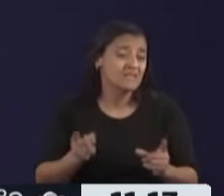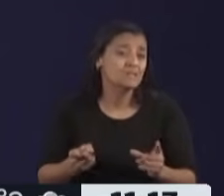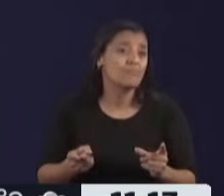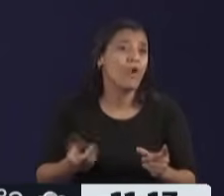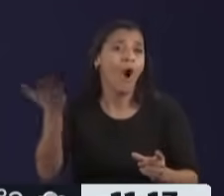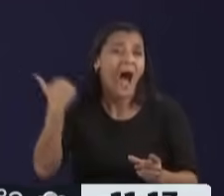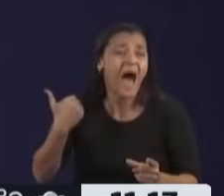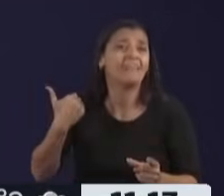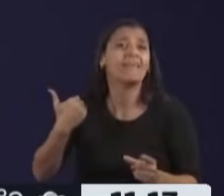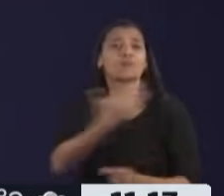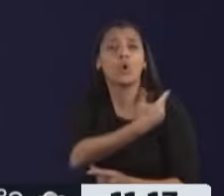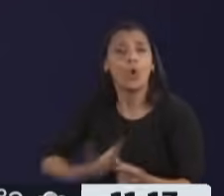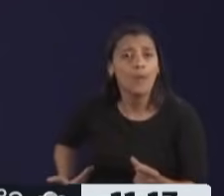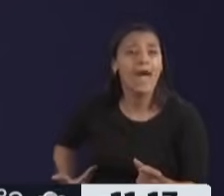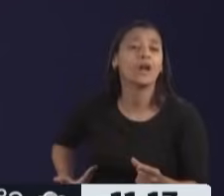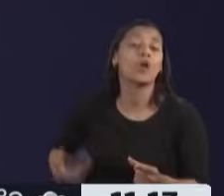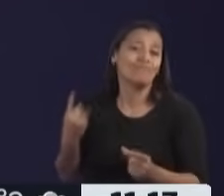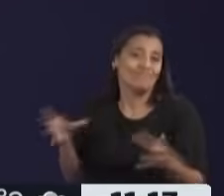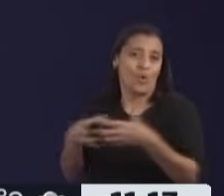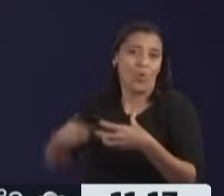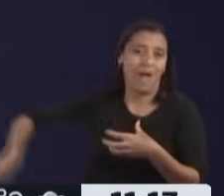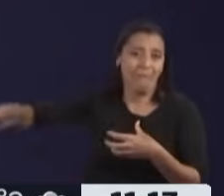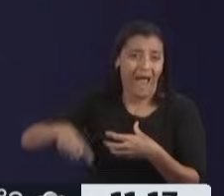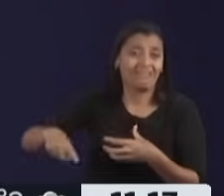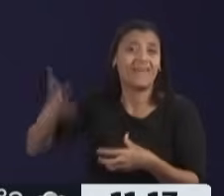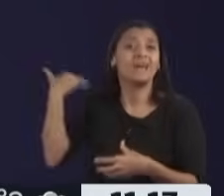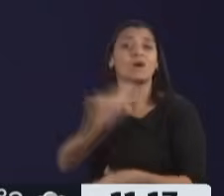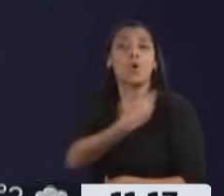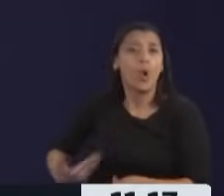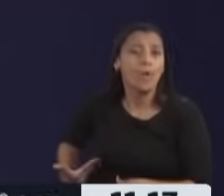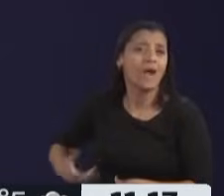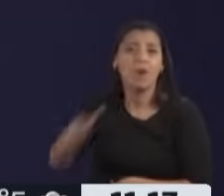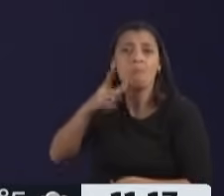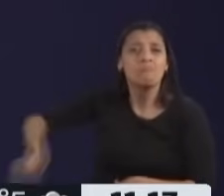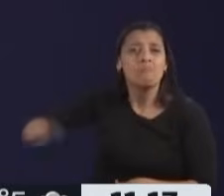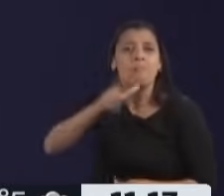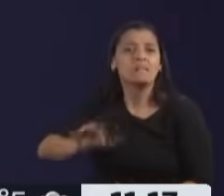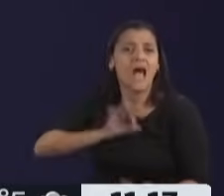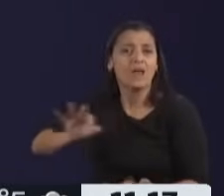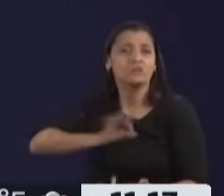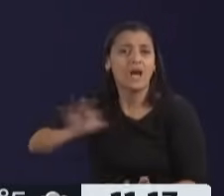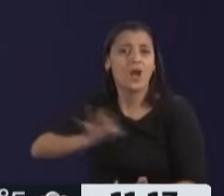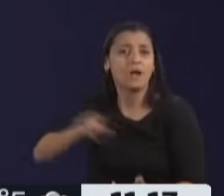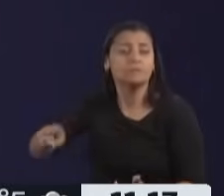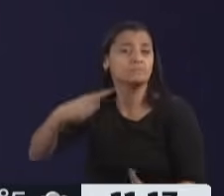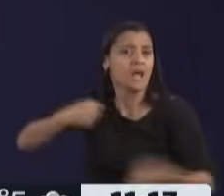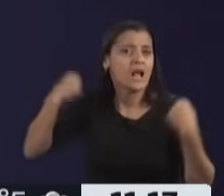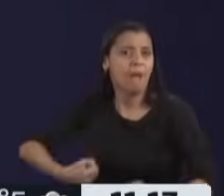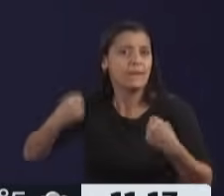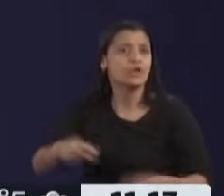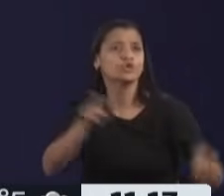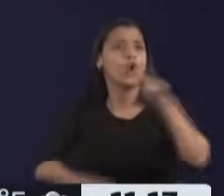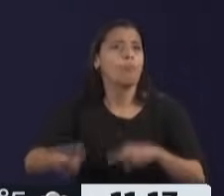una dirigencia política o de una parte de la dirigencia política que durante años parece haberse empecinado en destruir a la